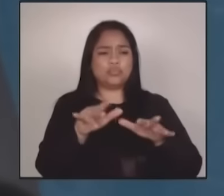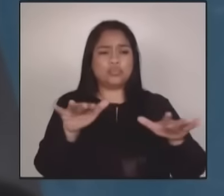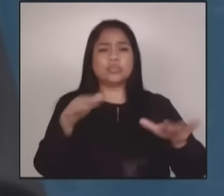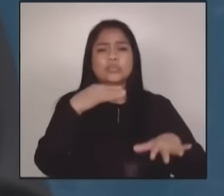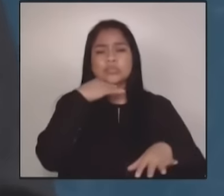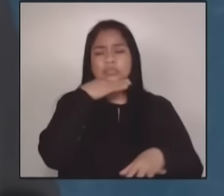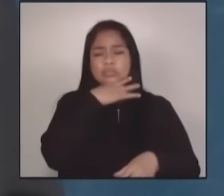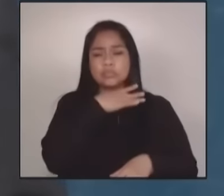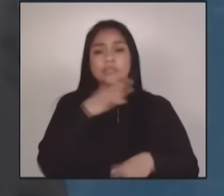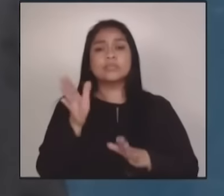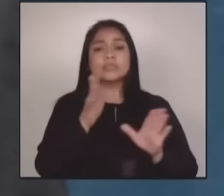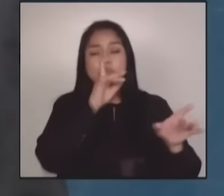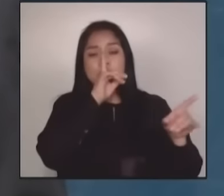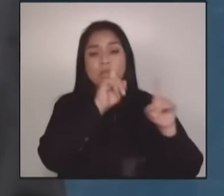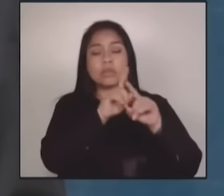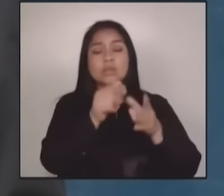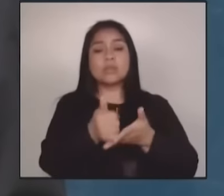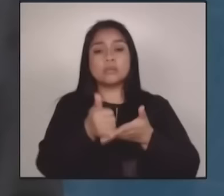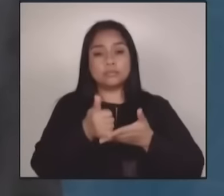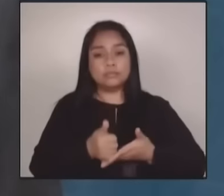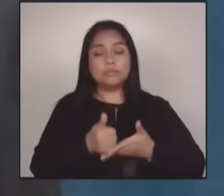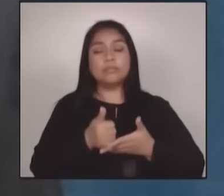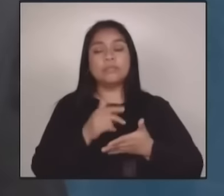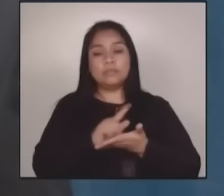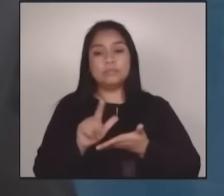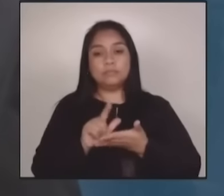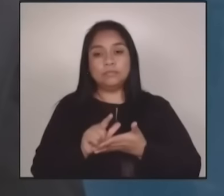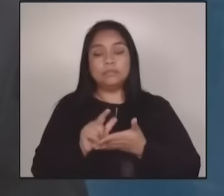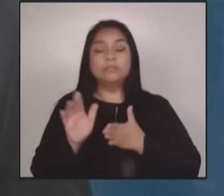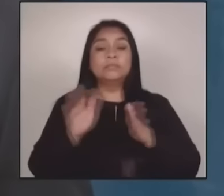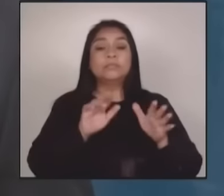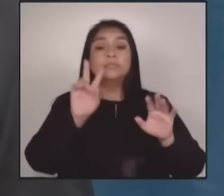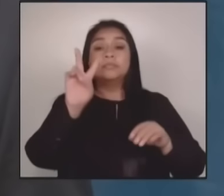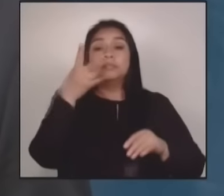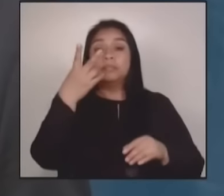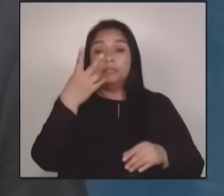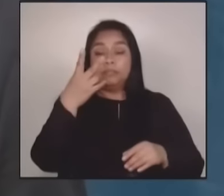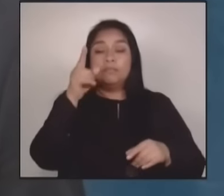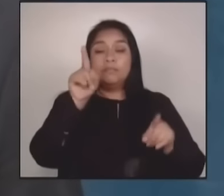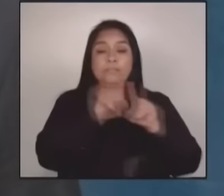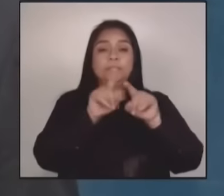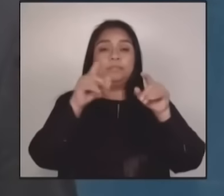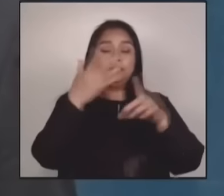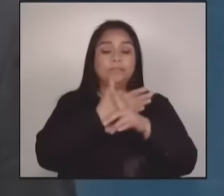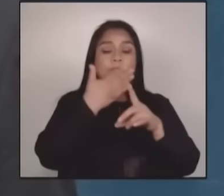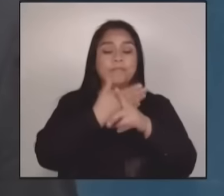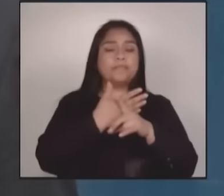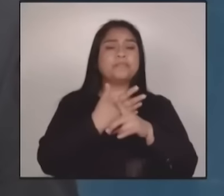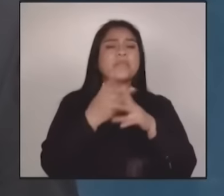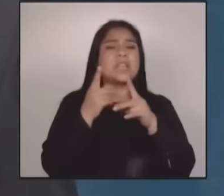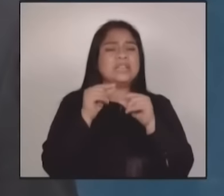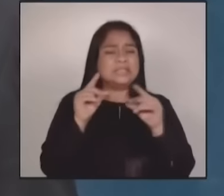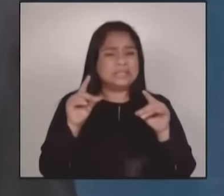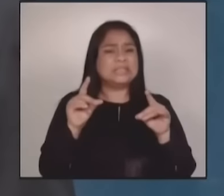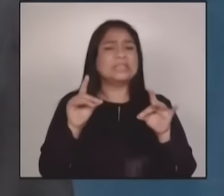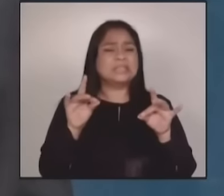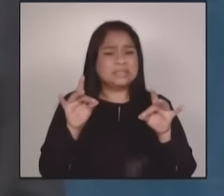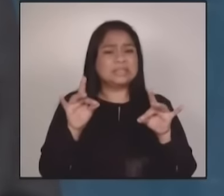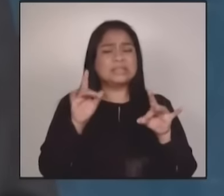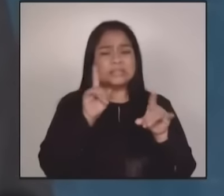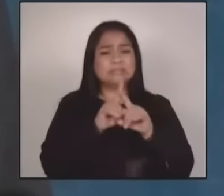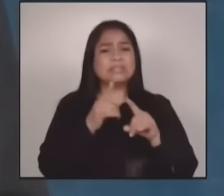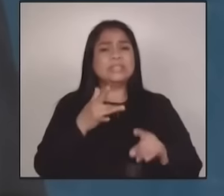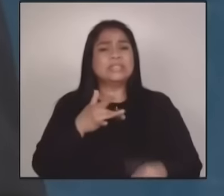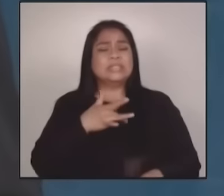En segundo lugar, nos enfrentamos a un problema complejo que toca muy de cerca mi